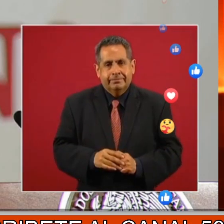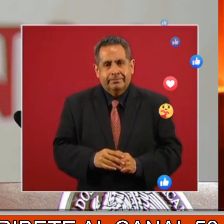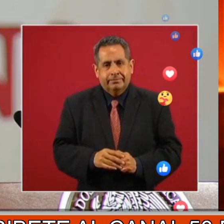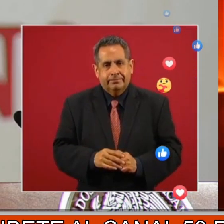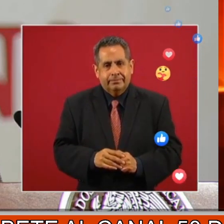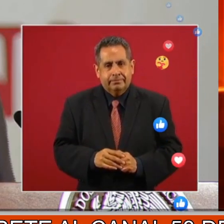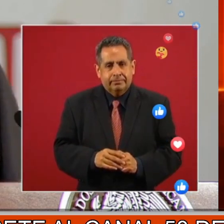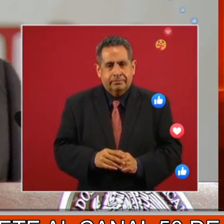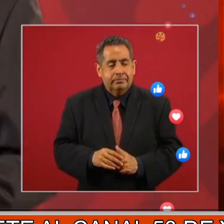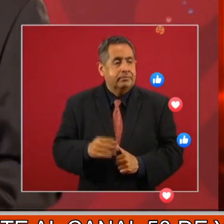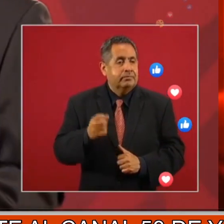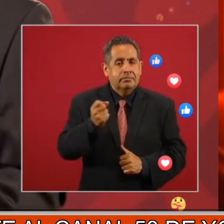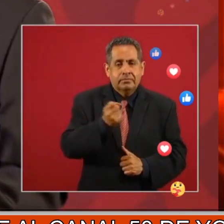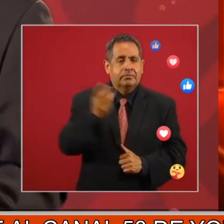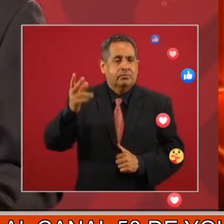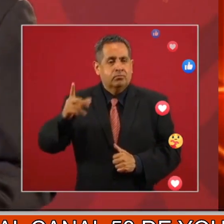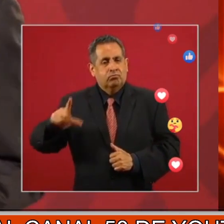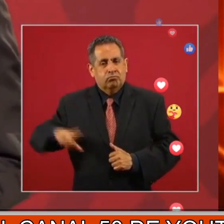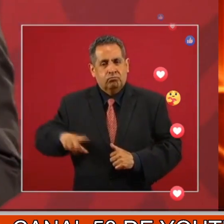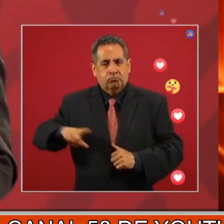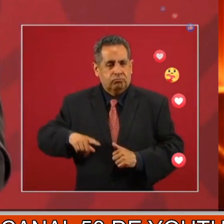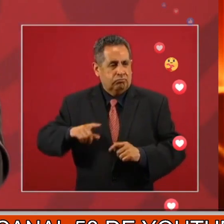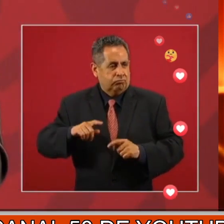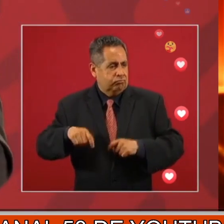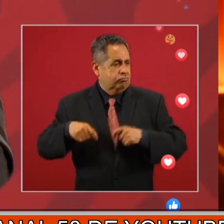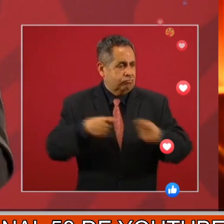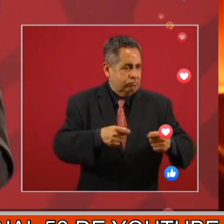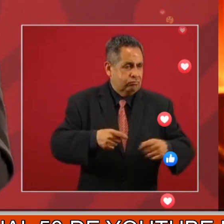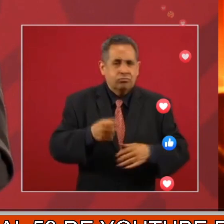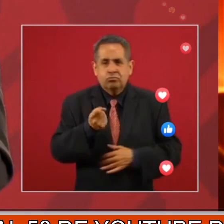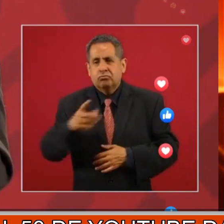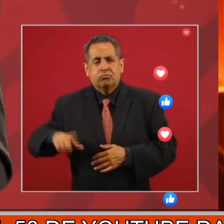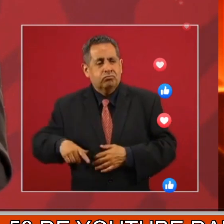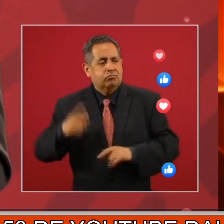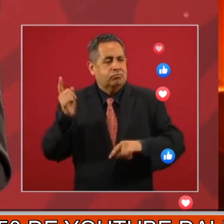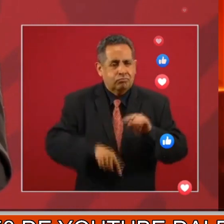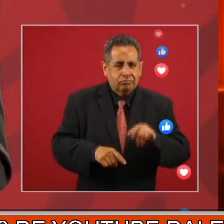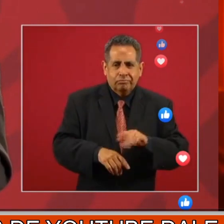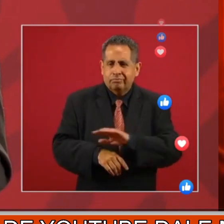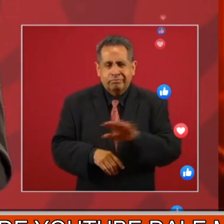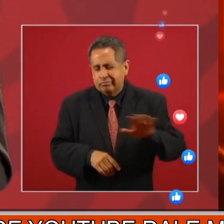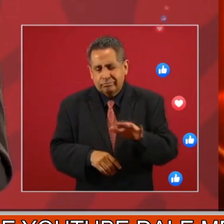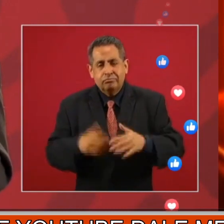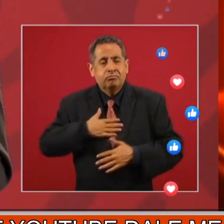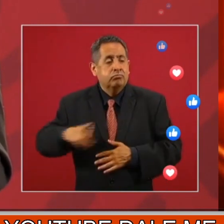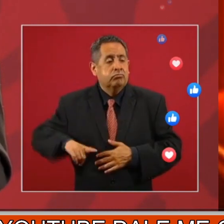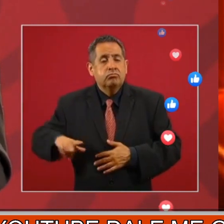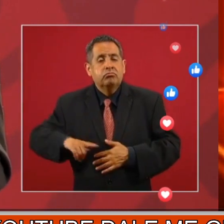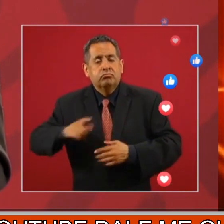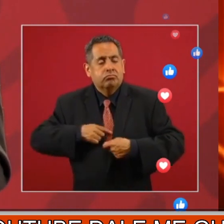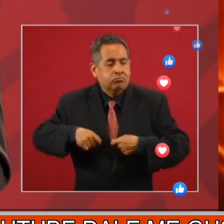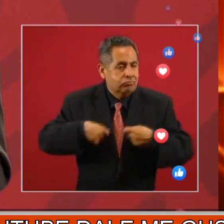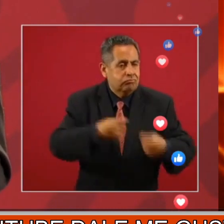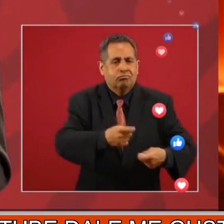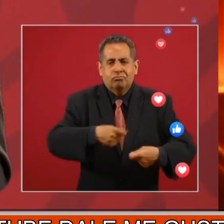dan y hay gobiernos que quitan. El gobierno de nosotros es un gobierno que da,